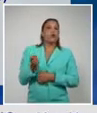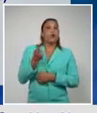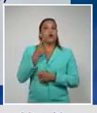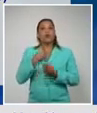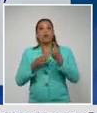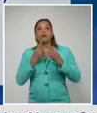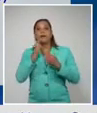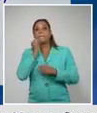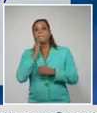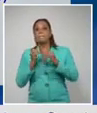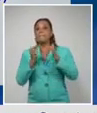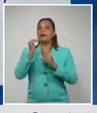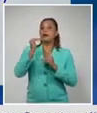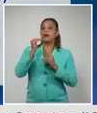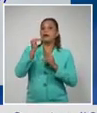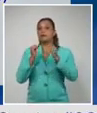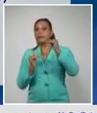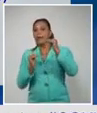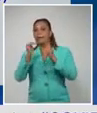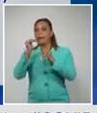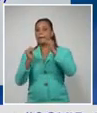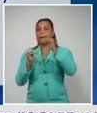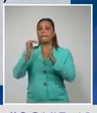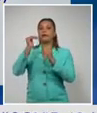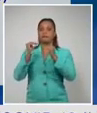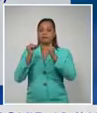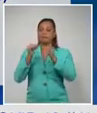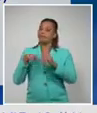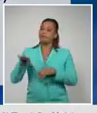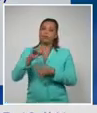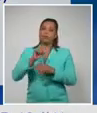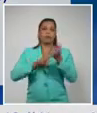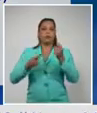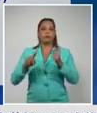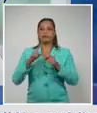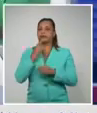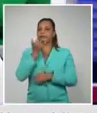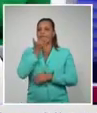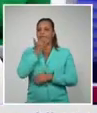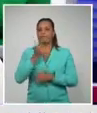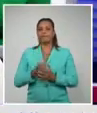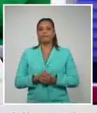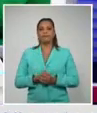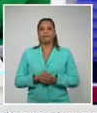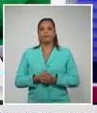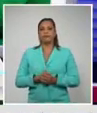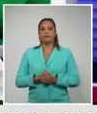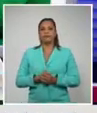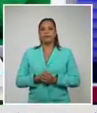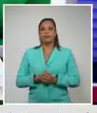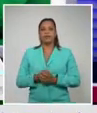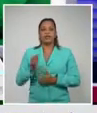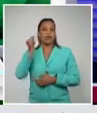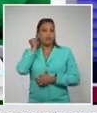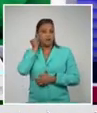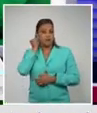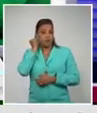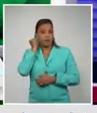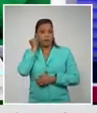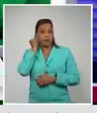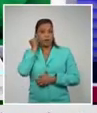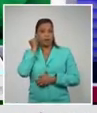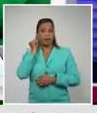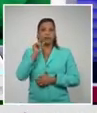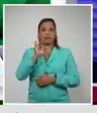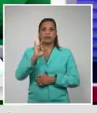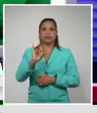pero de todas formas con transmisión todos los territorios. El sexo femenino con el 50,7% de